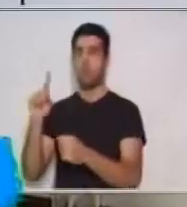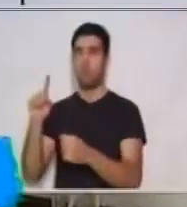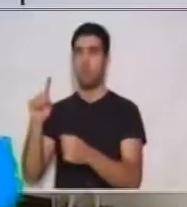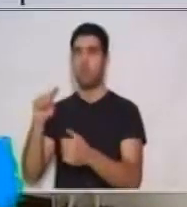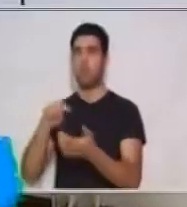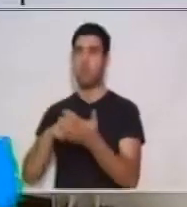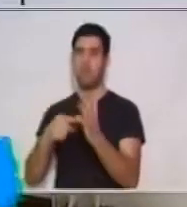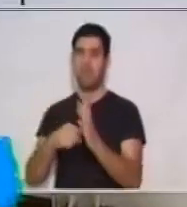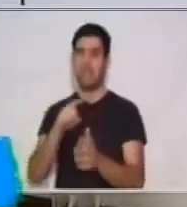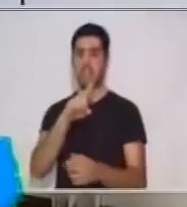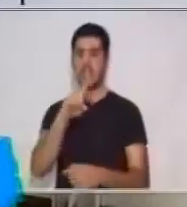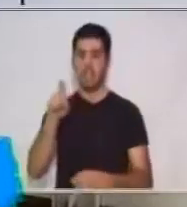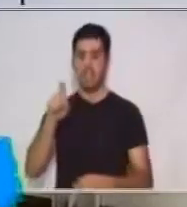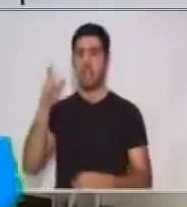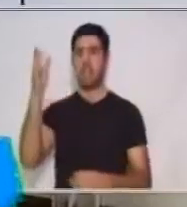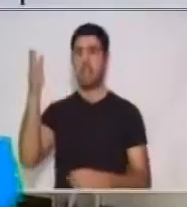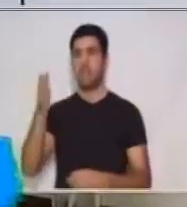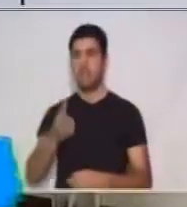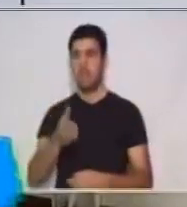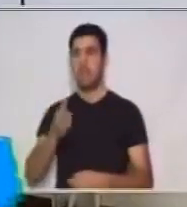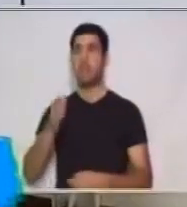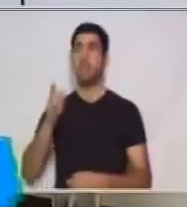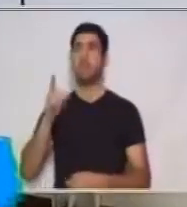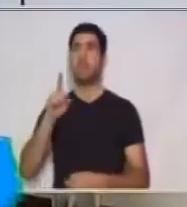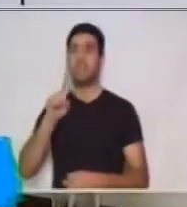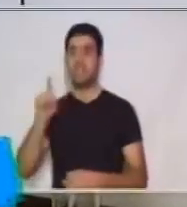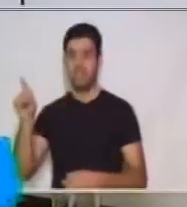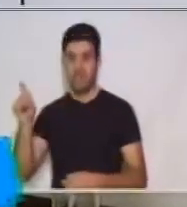da 100x. Y 1 por